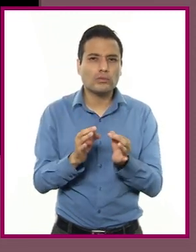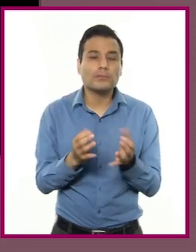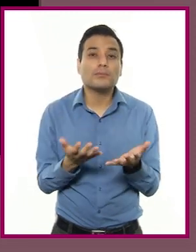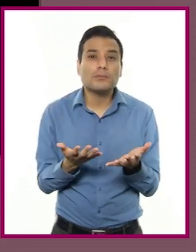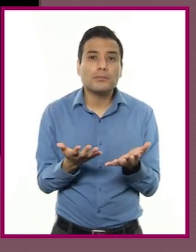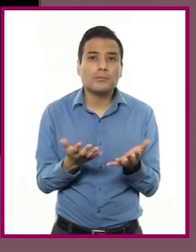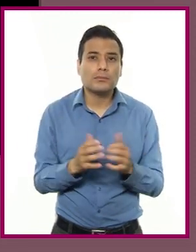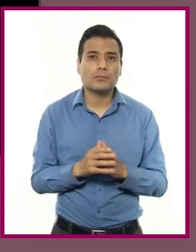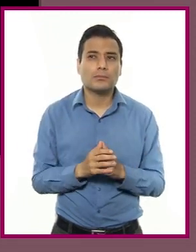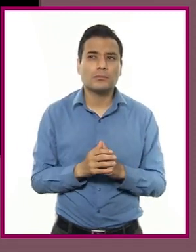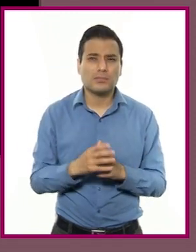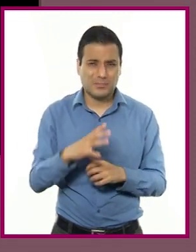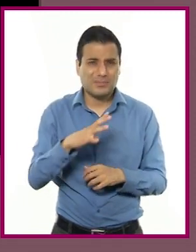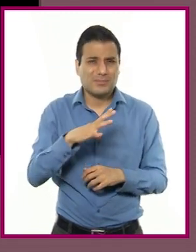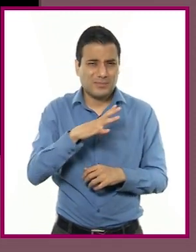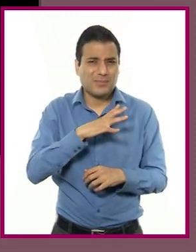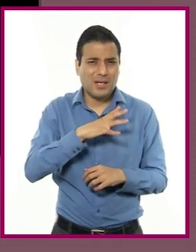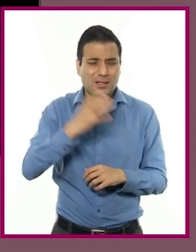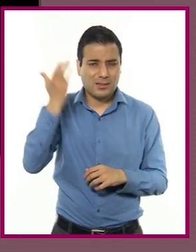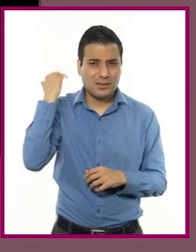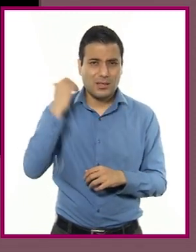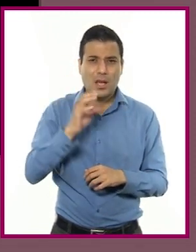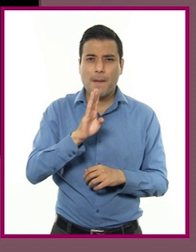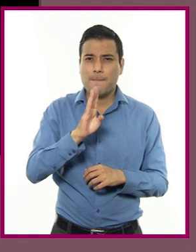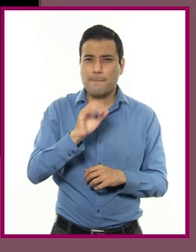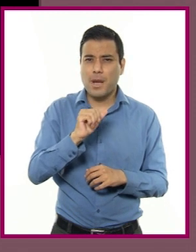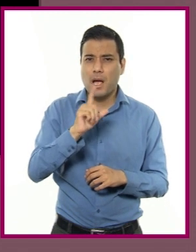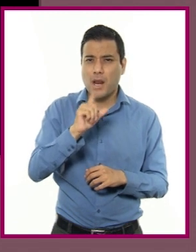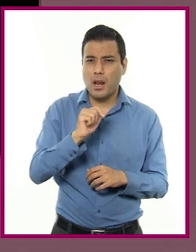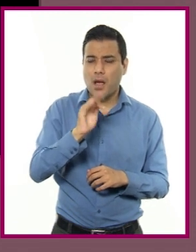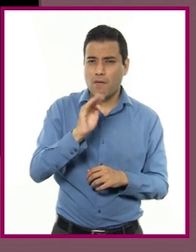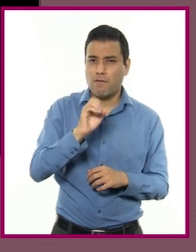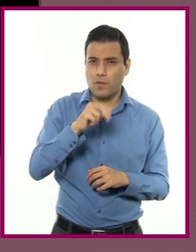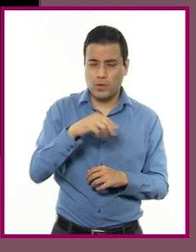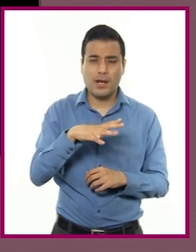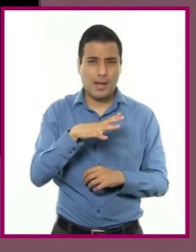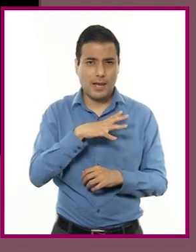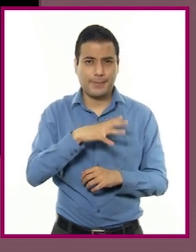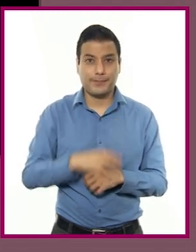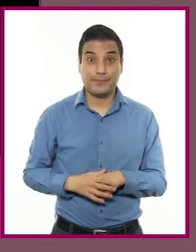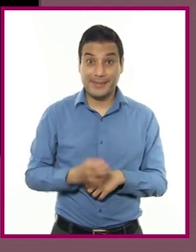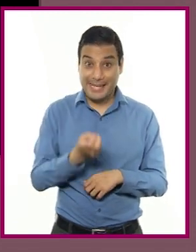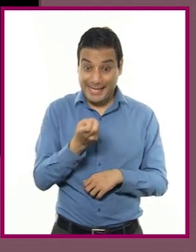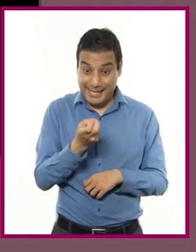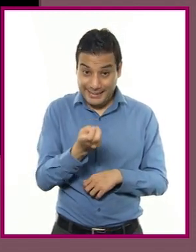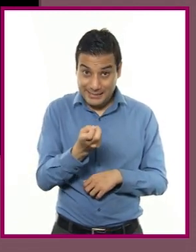en un instrumento que se llama balafón, y este instrumento